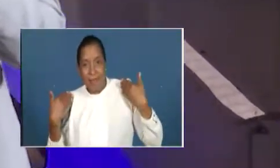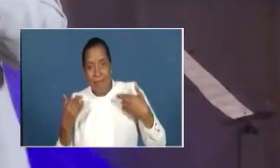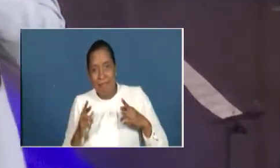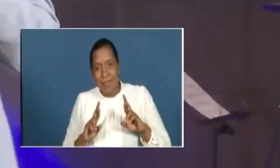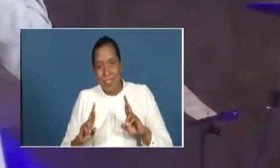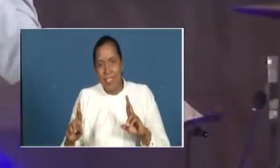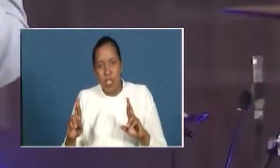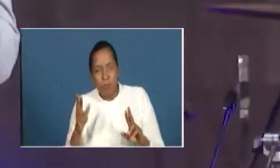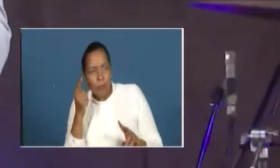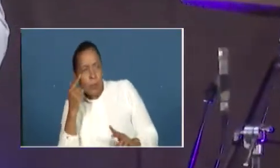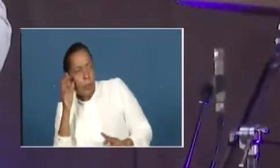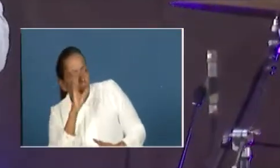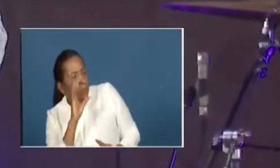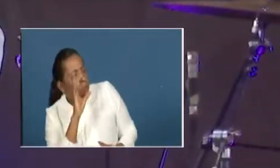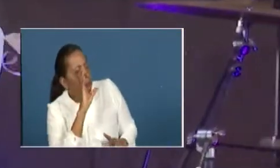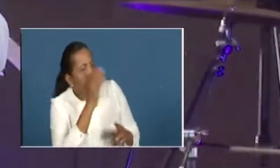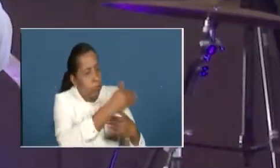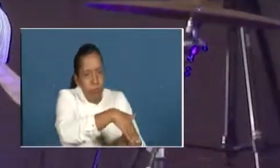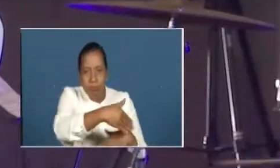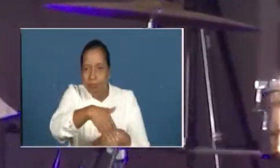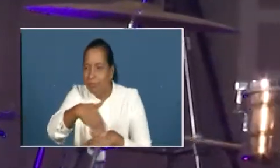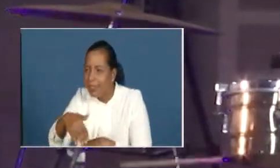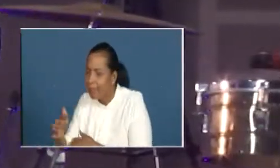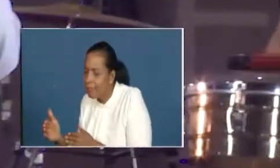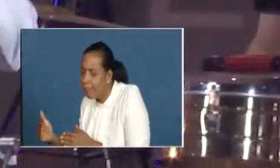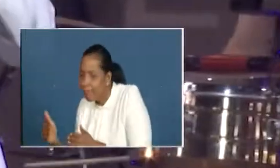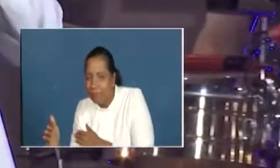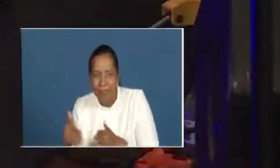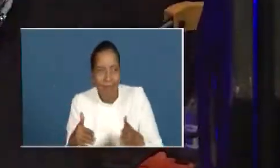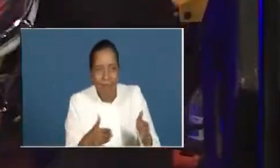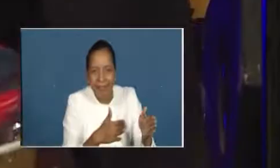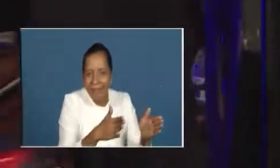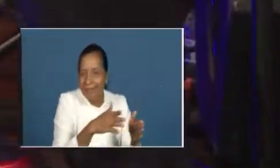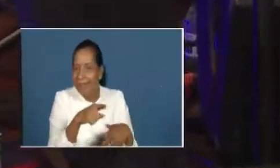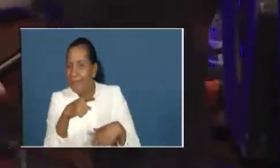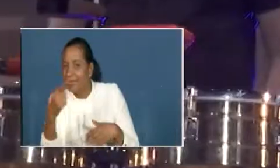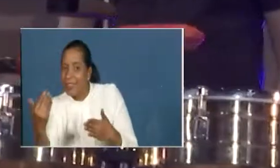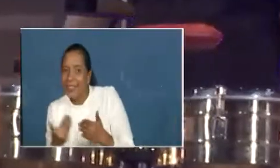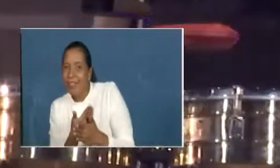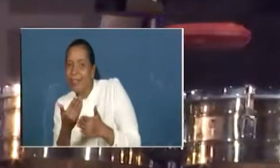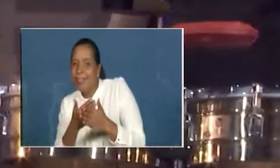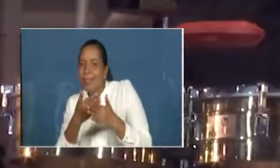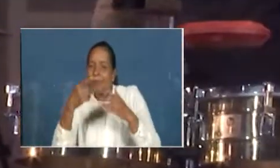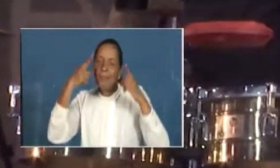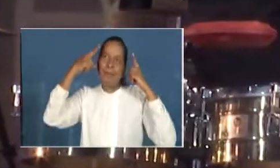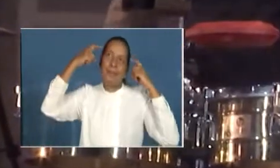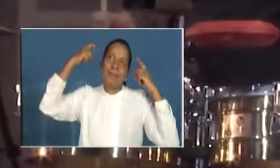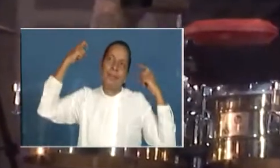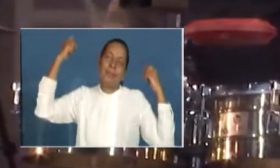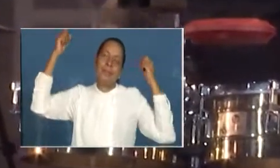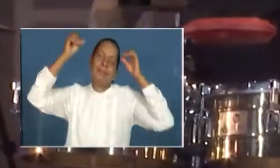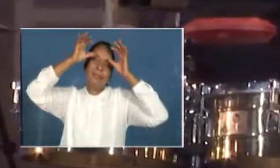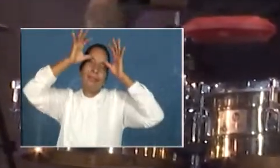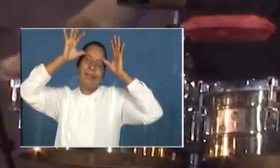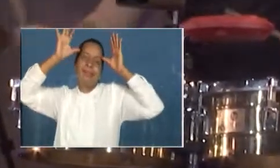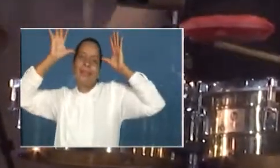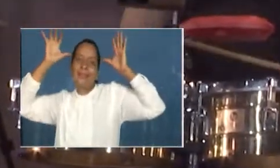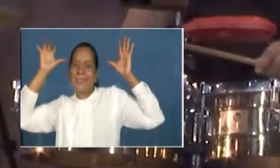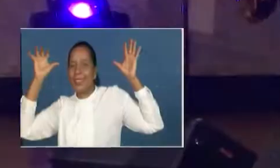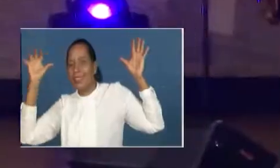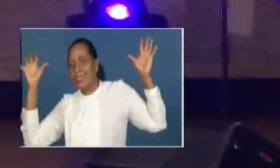en cada esquina lo hermoso de una nueva ilusión. Mi más